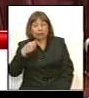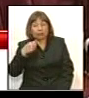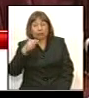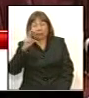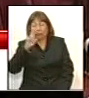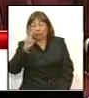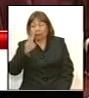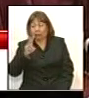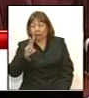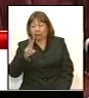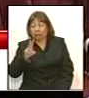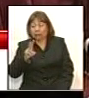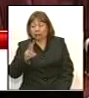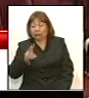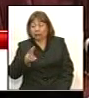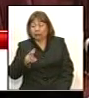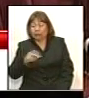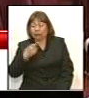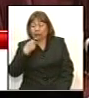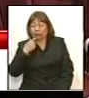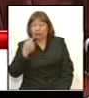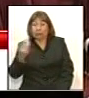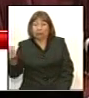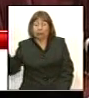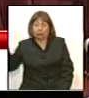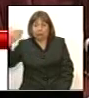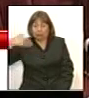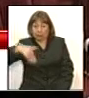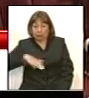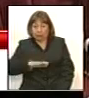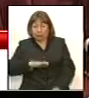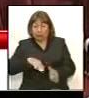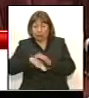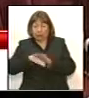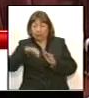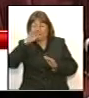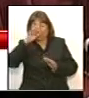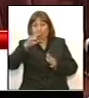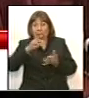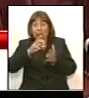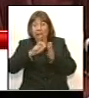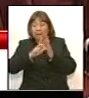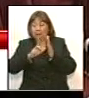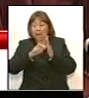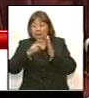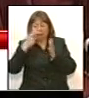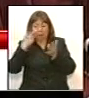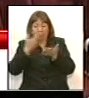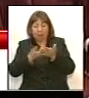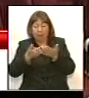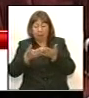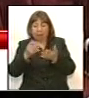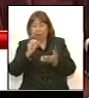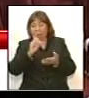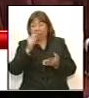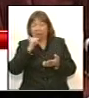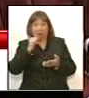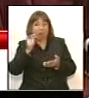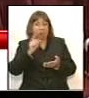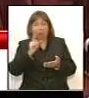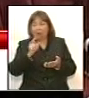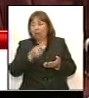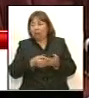los venezolanos, los extranjeros están entrando con el control de vida. Y no es así, presidente, no es así.